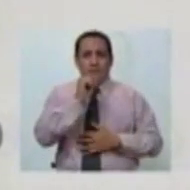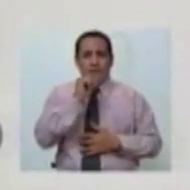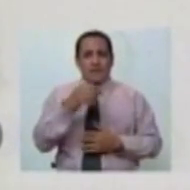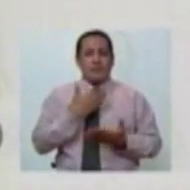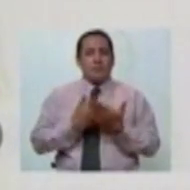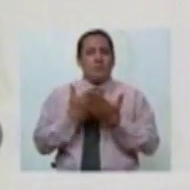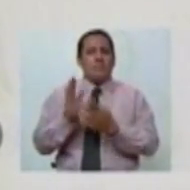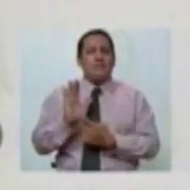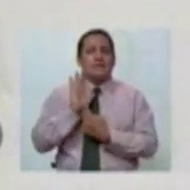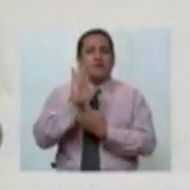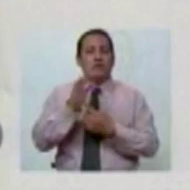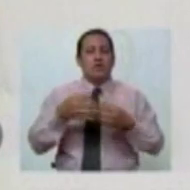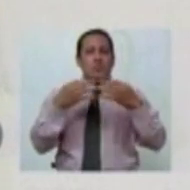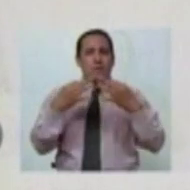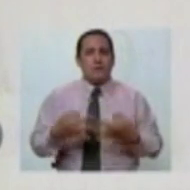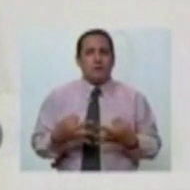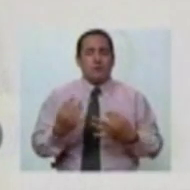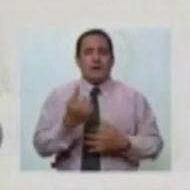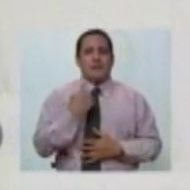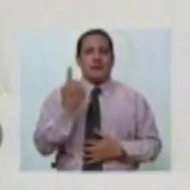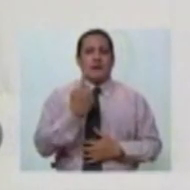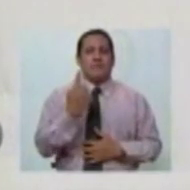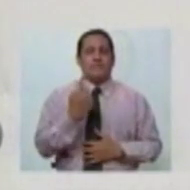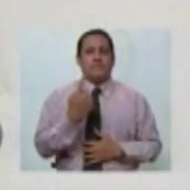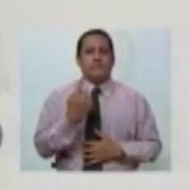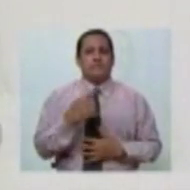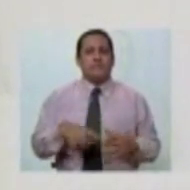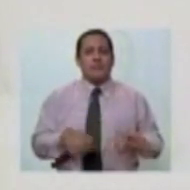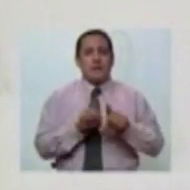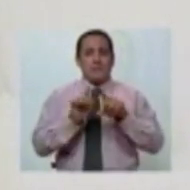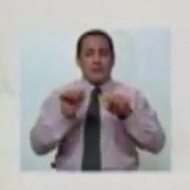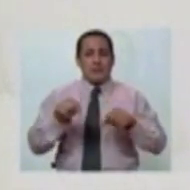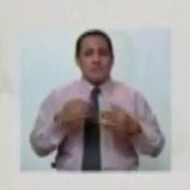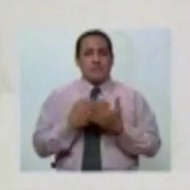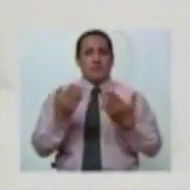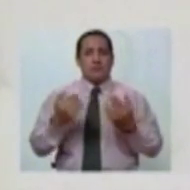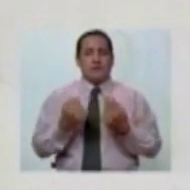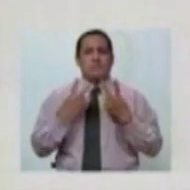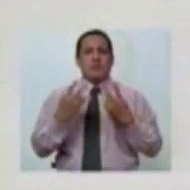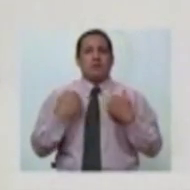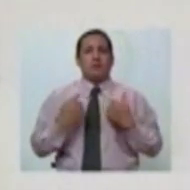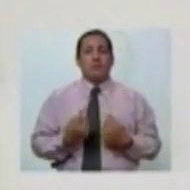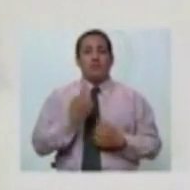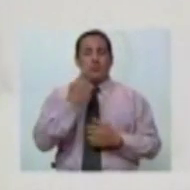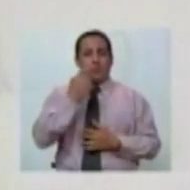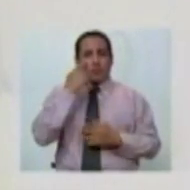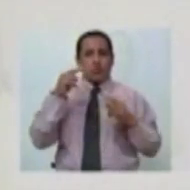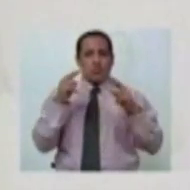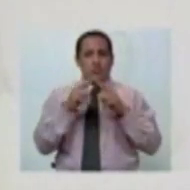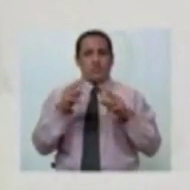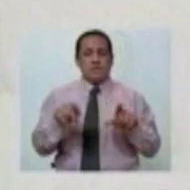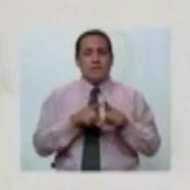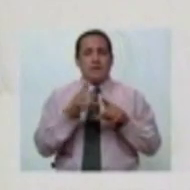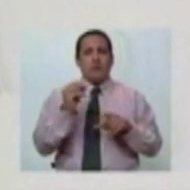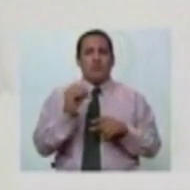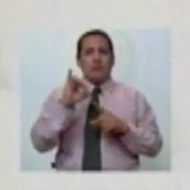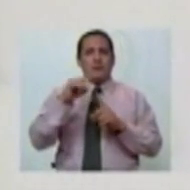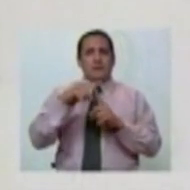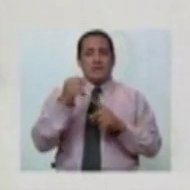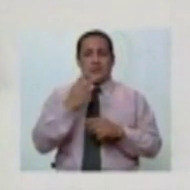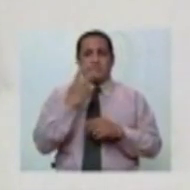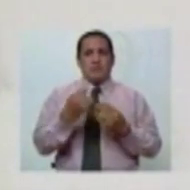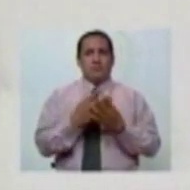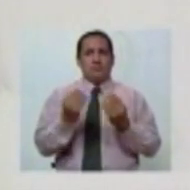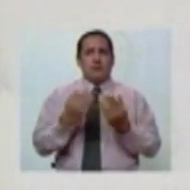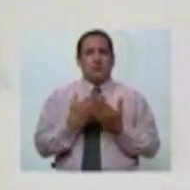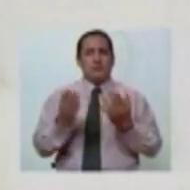falta de aplicación y cumplimiento de carácter generalizado. Entonces, en ese sentido, lo que se conoce ante la OIT son